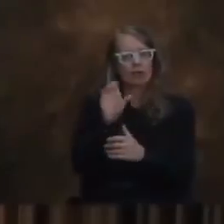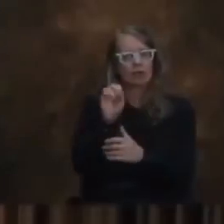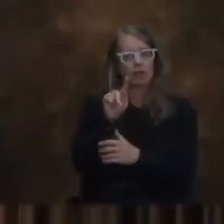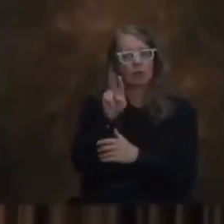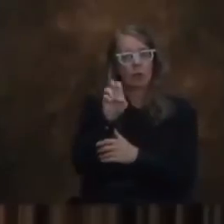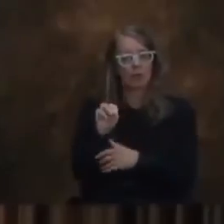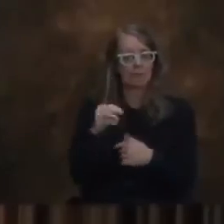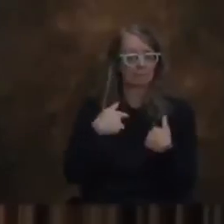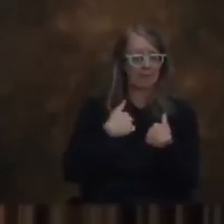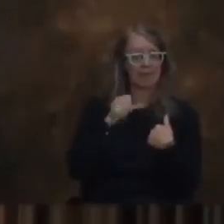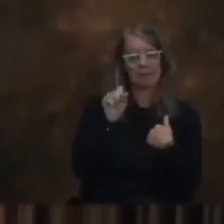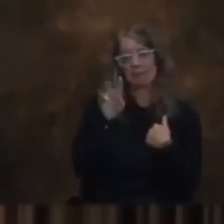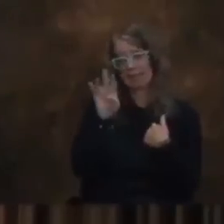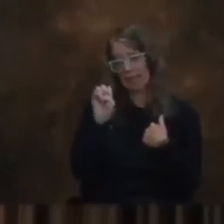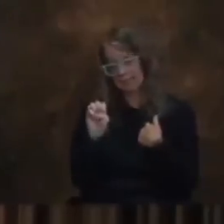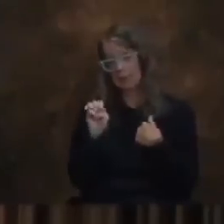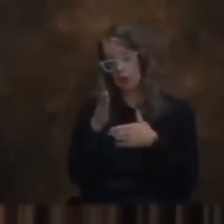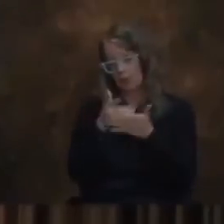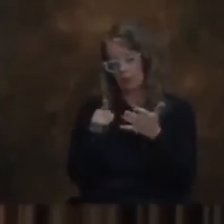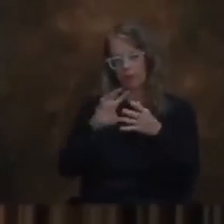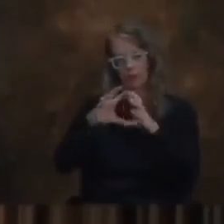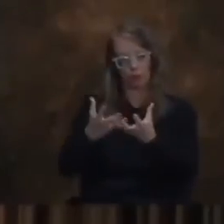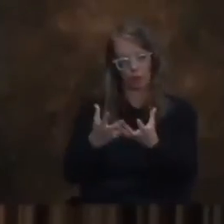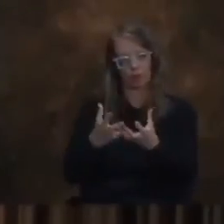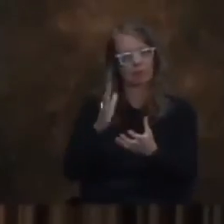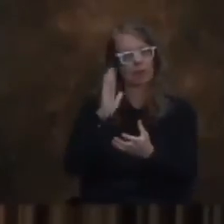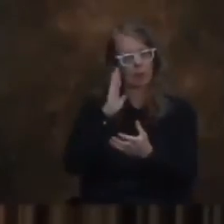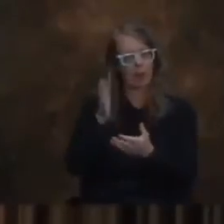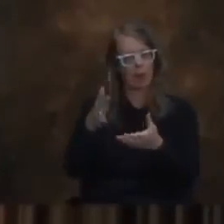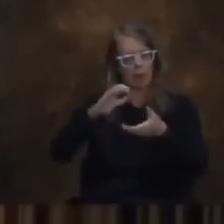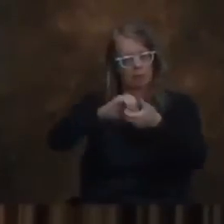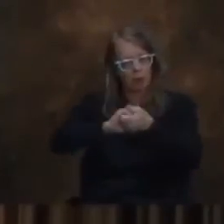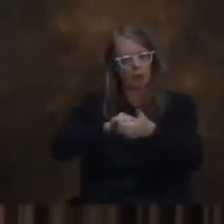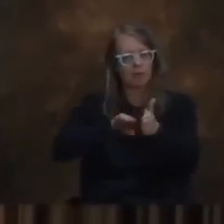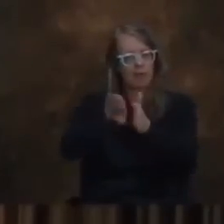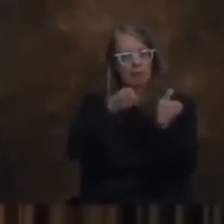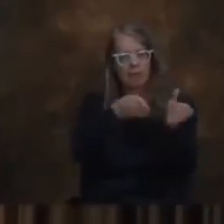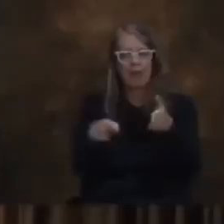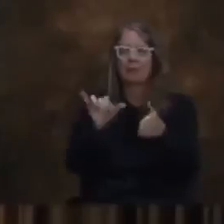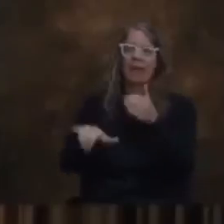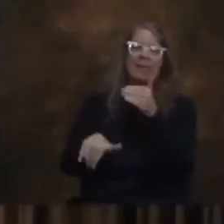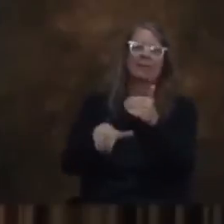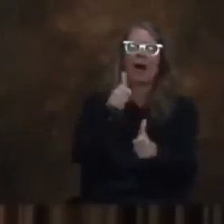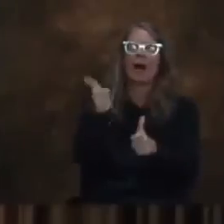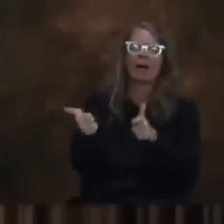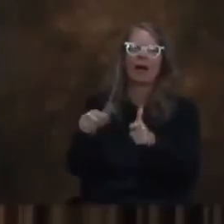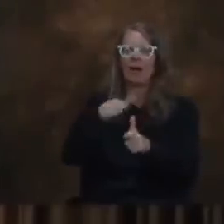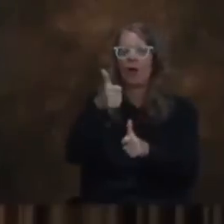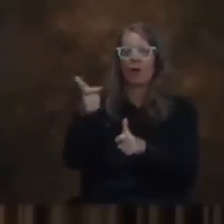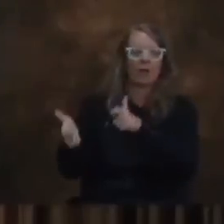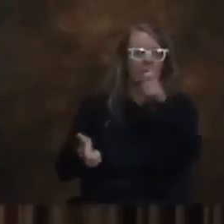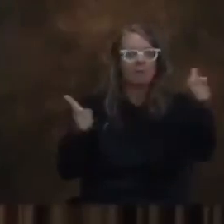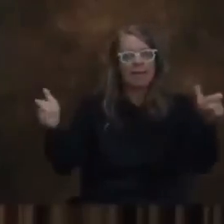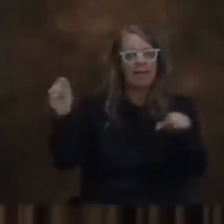parte de este esfuerzo y vamos a tener que prepararnos para para poder hacer esas vacunas adicionales